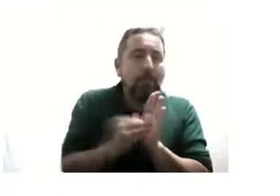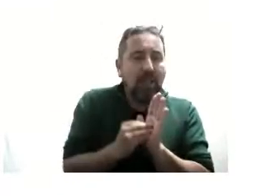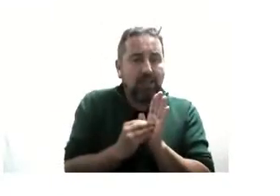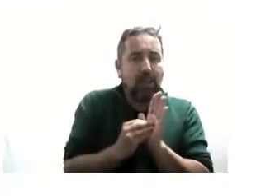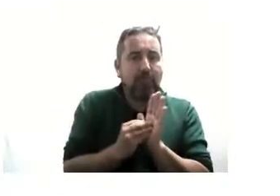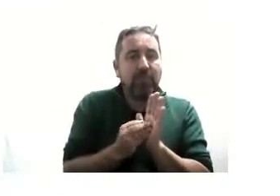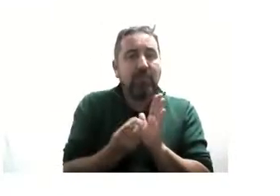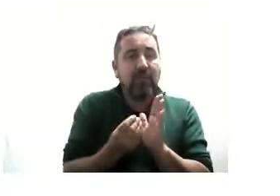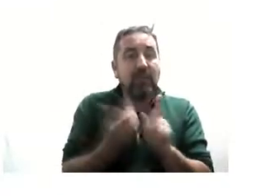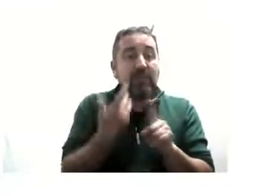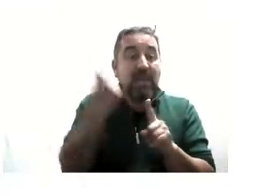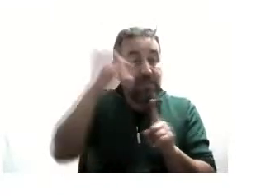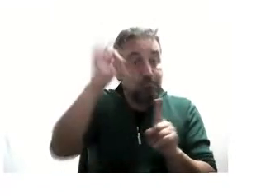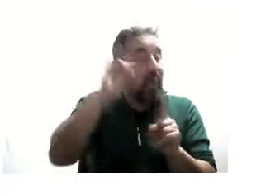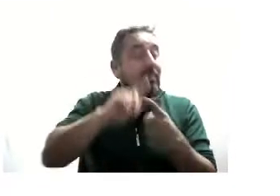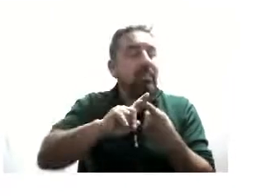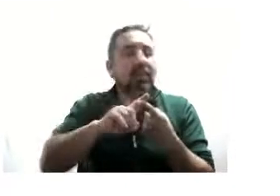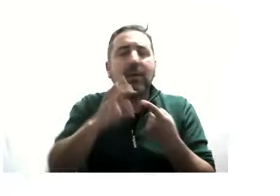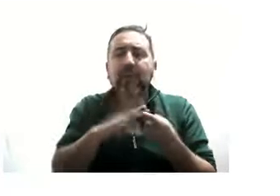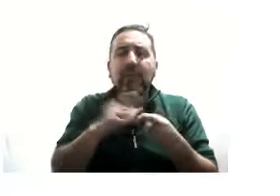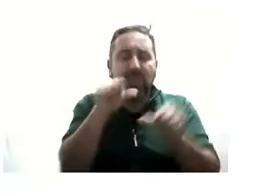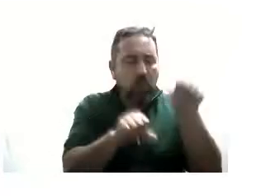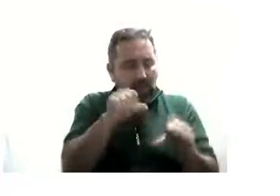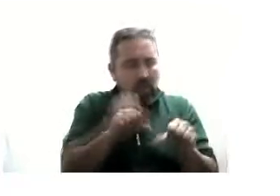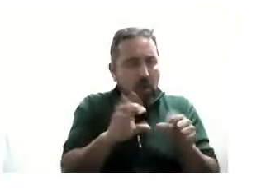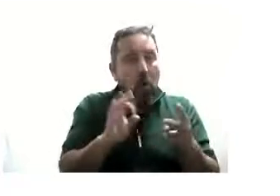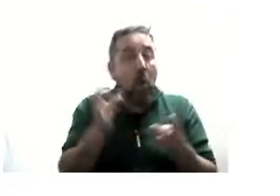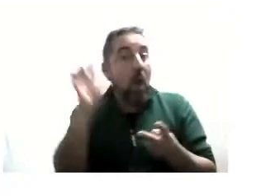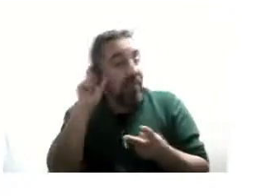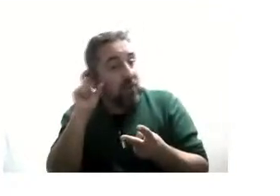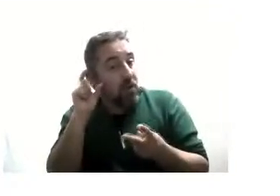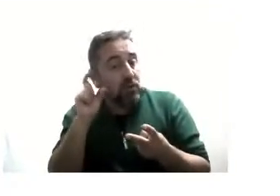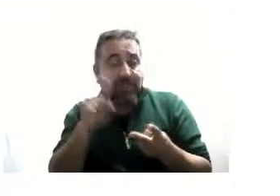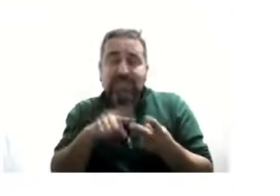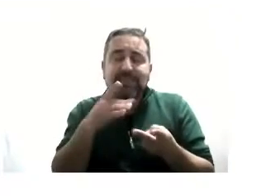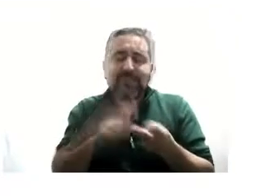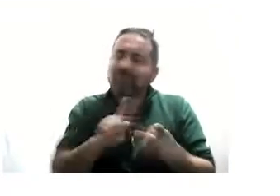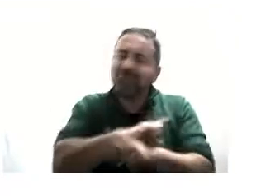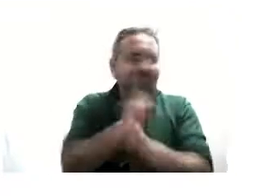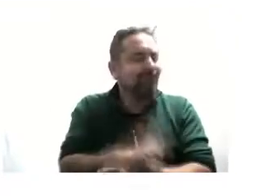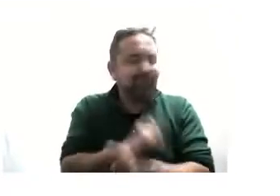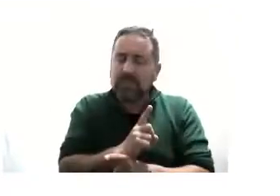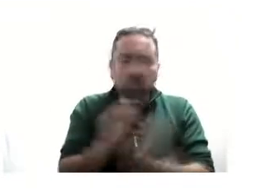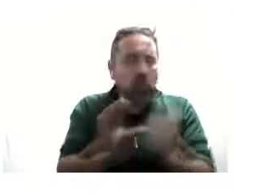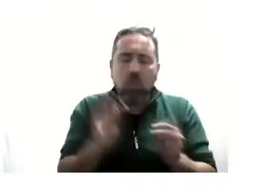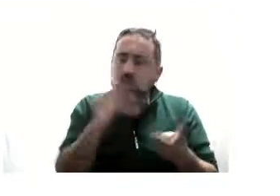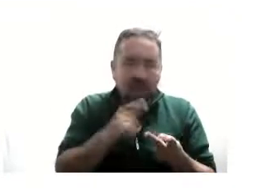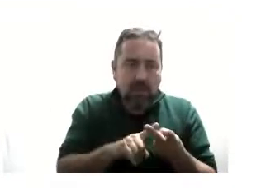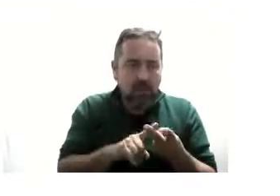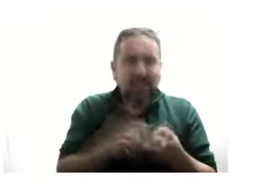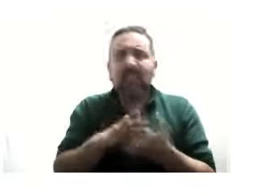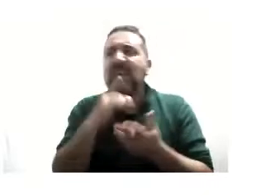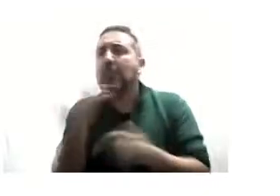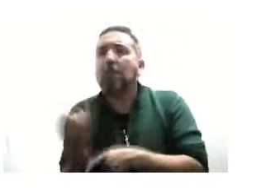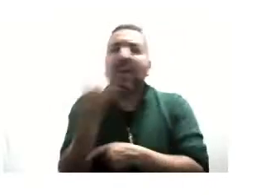cuando estas soluciones habituales, la cirugía convencional o los audífonos, no son una solución. Es decir, no es me pongo un implante en vez de un